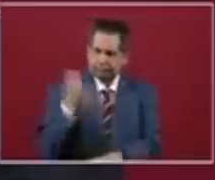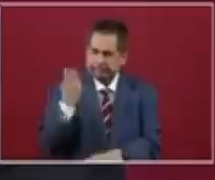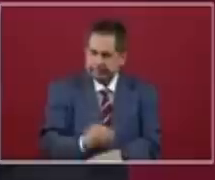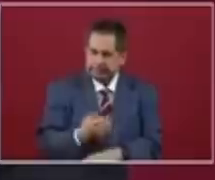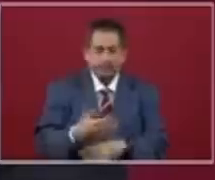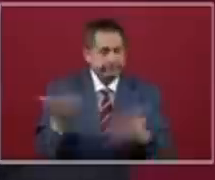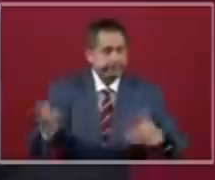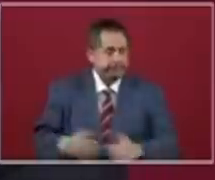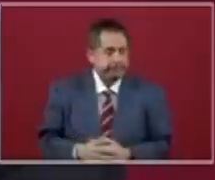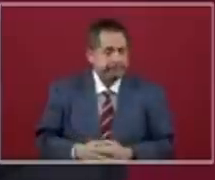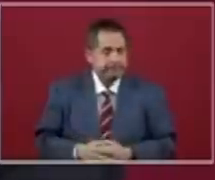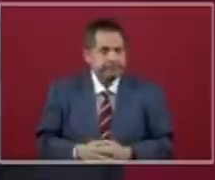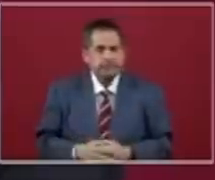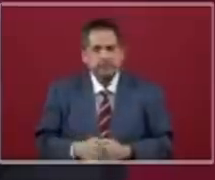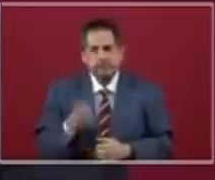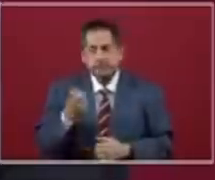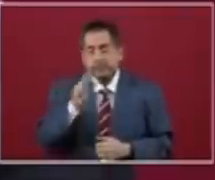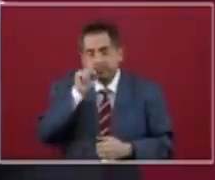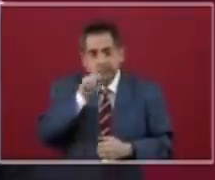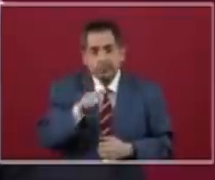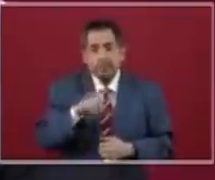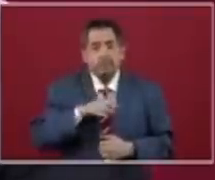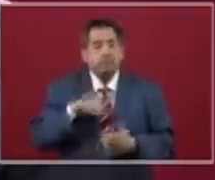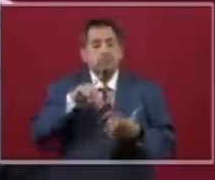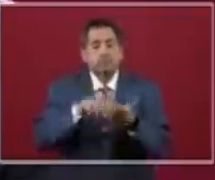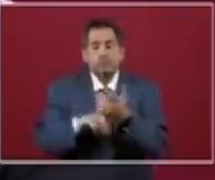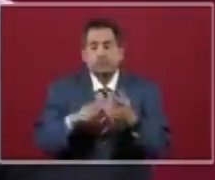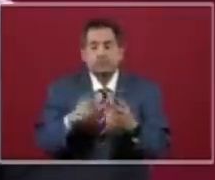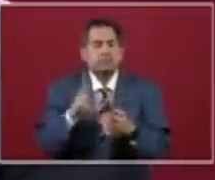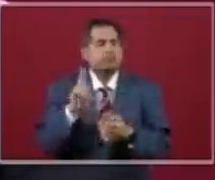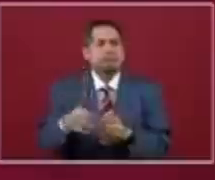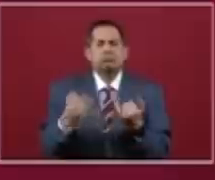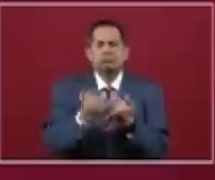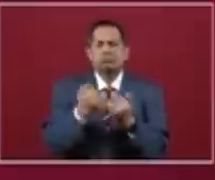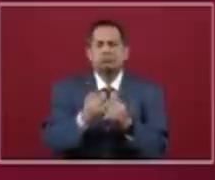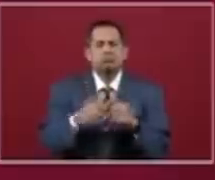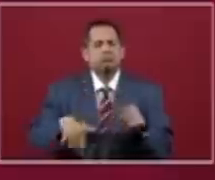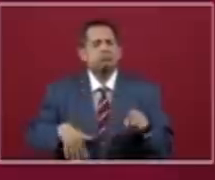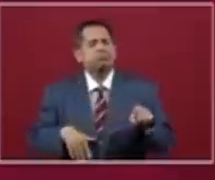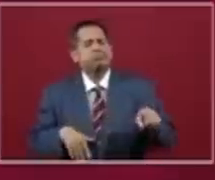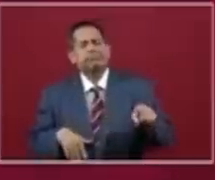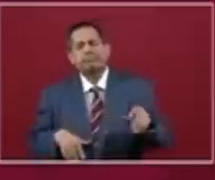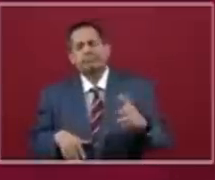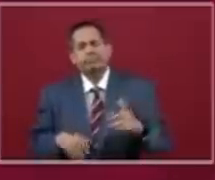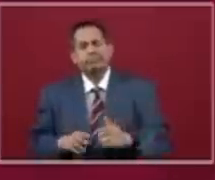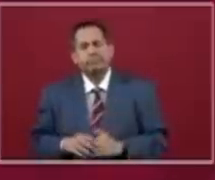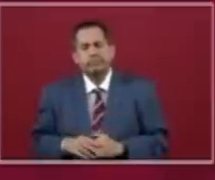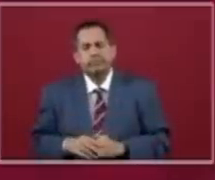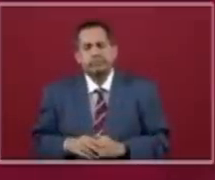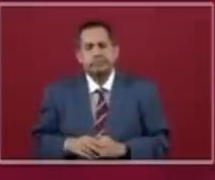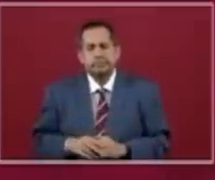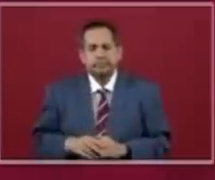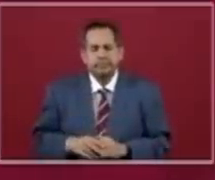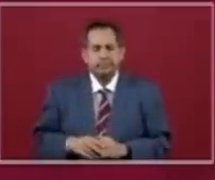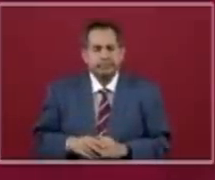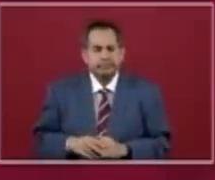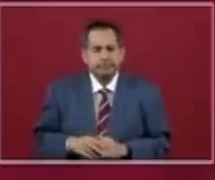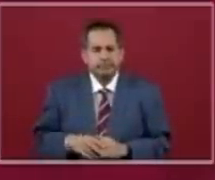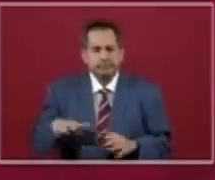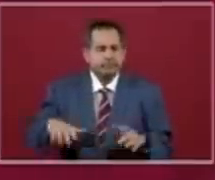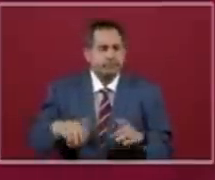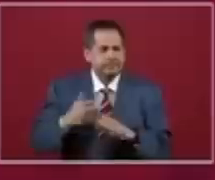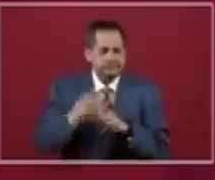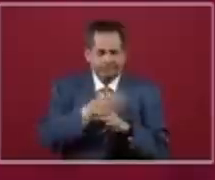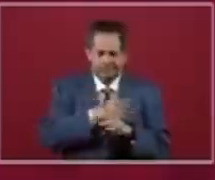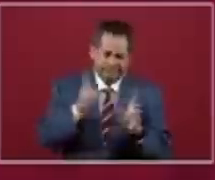eso cada vez que haya un asunto como el de que se